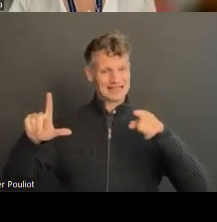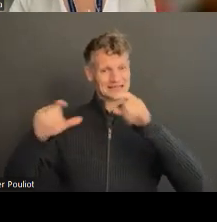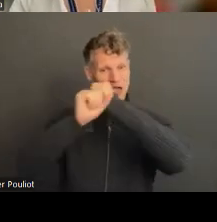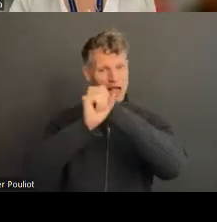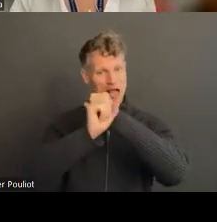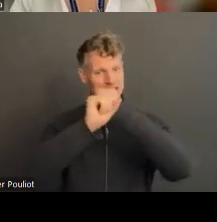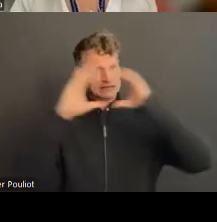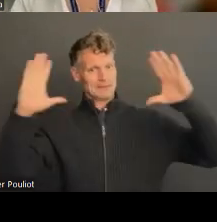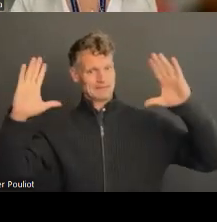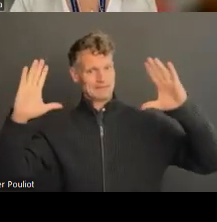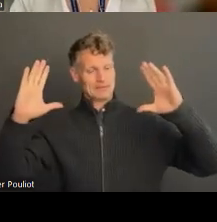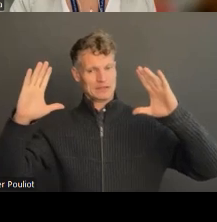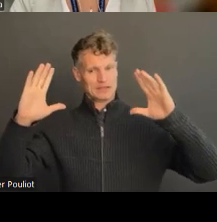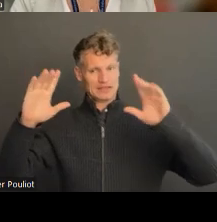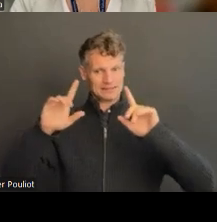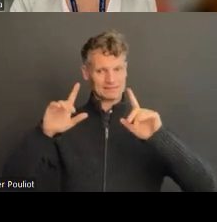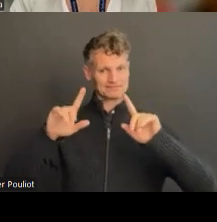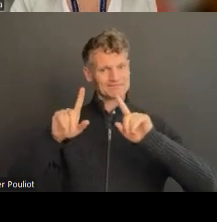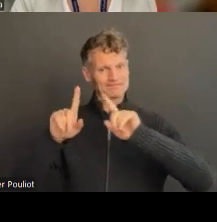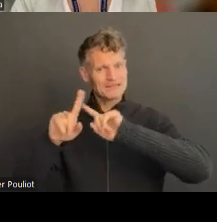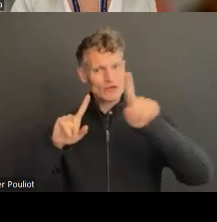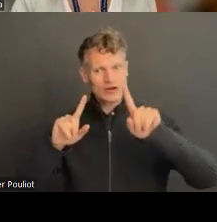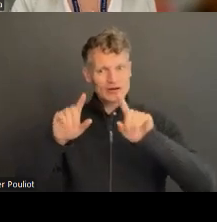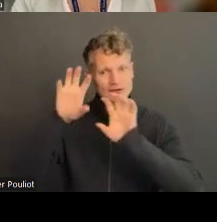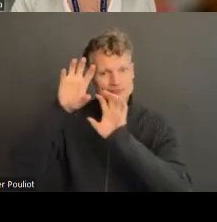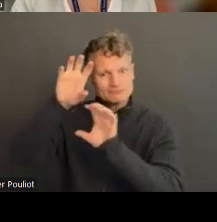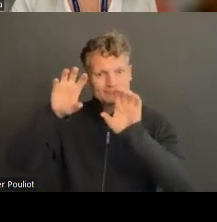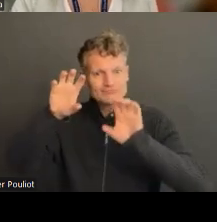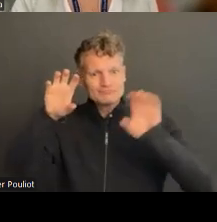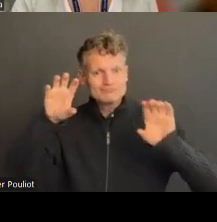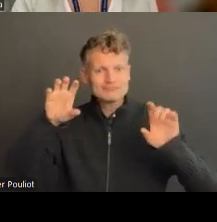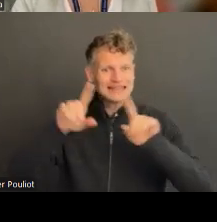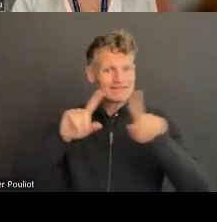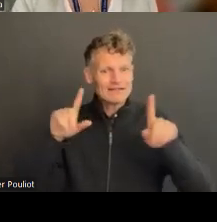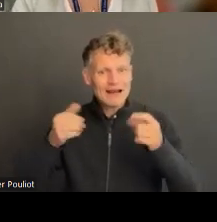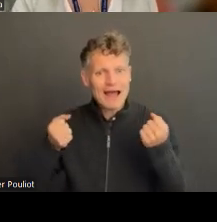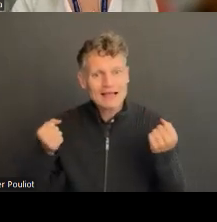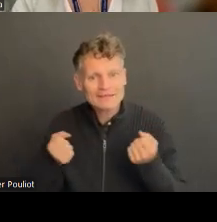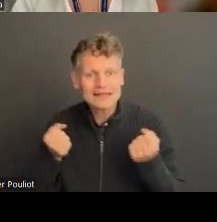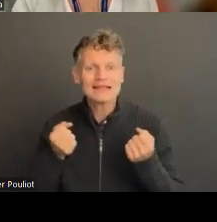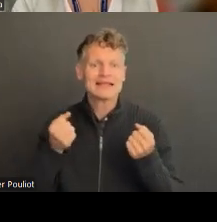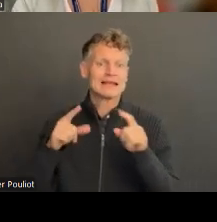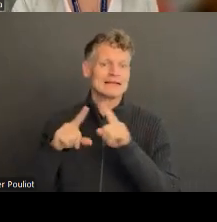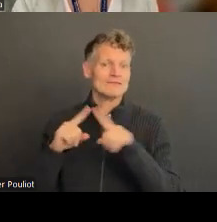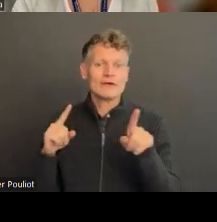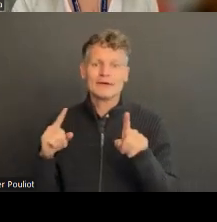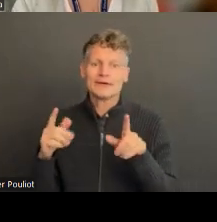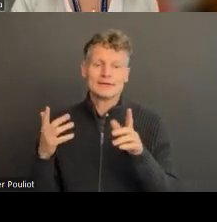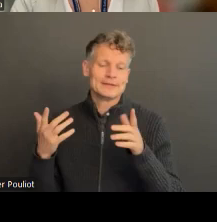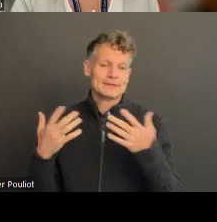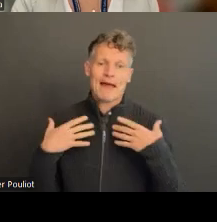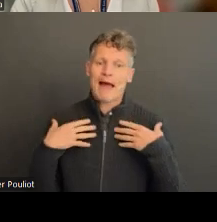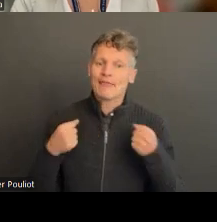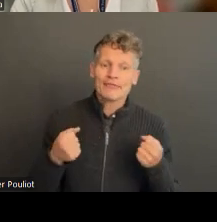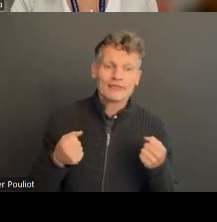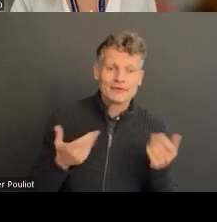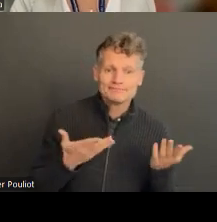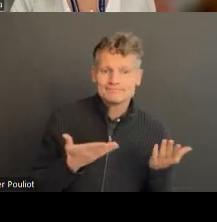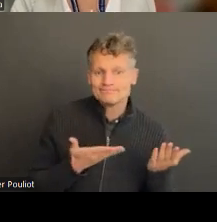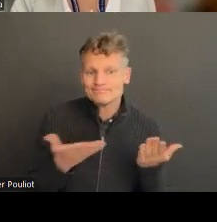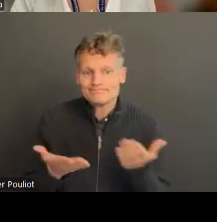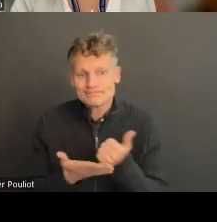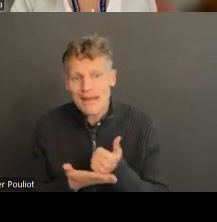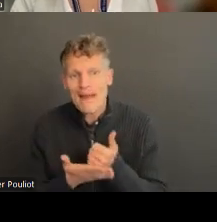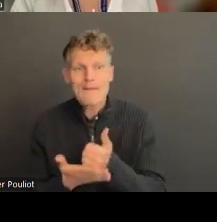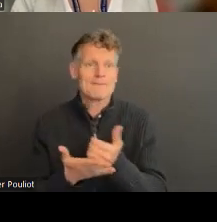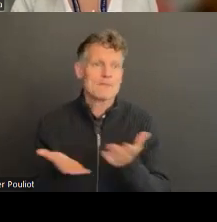actividades, ciertos pasos que están ordenadas por intervenciones sanitarias de promoción, de prevención primaria, secundaria y terciaria, y por lo tanto